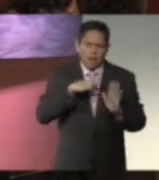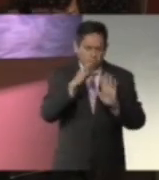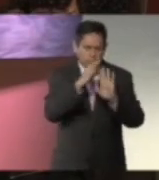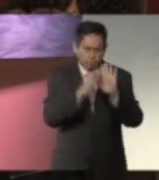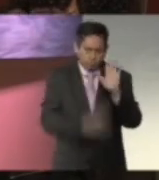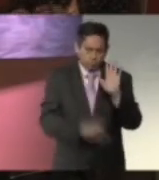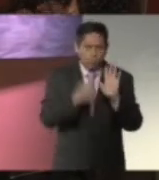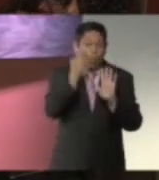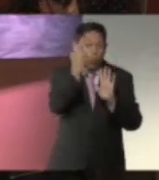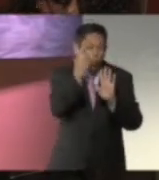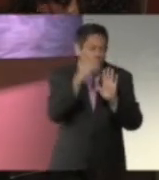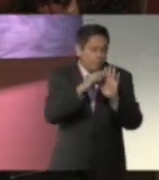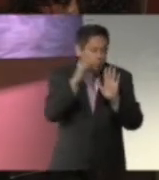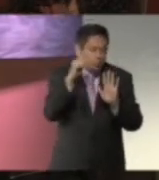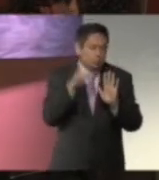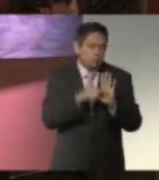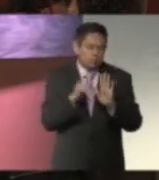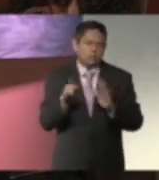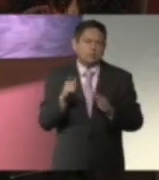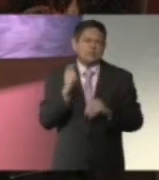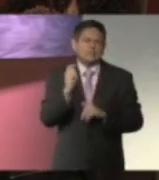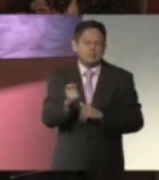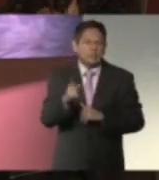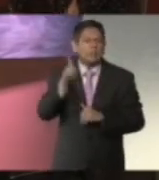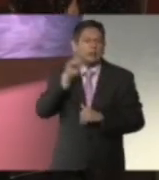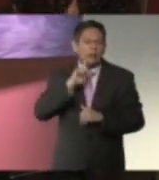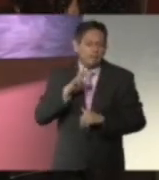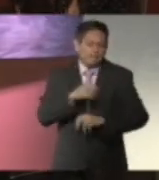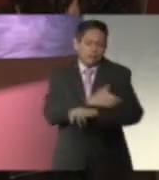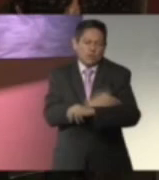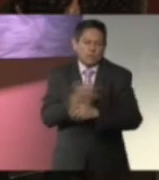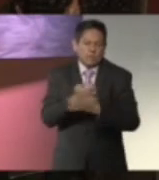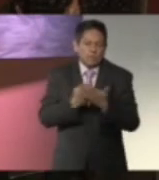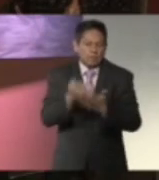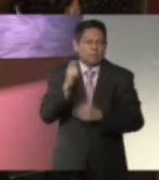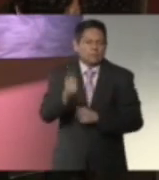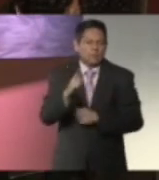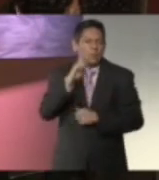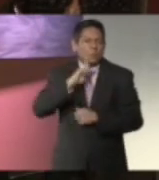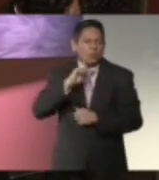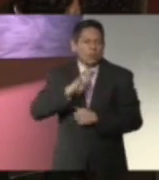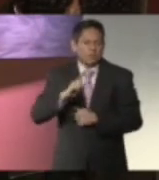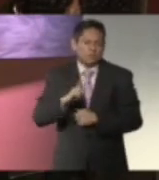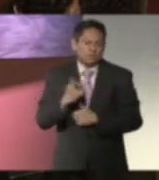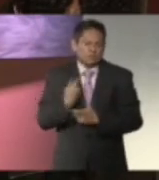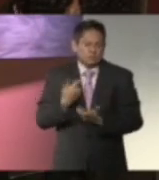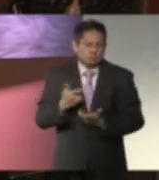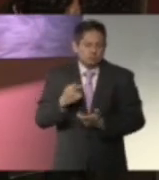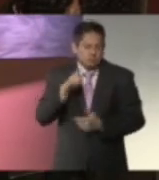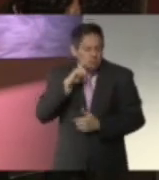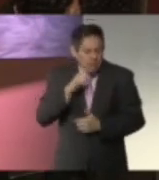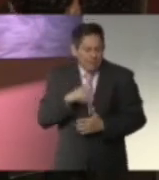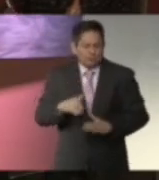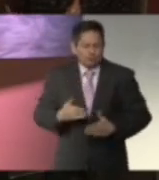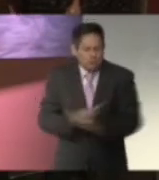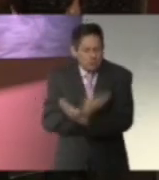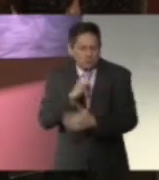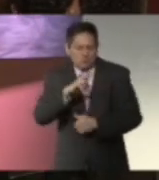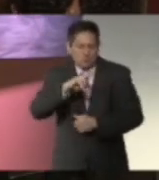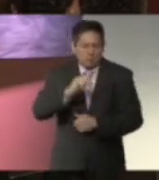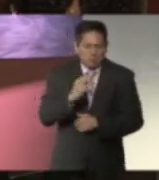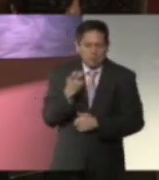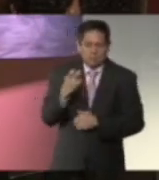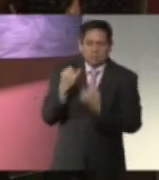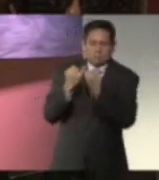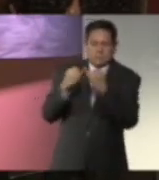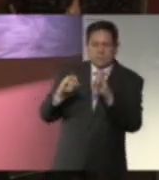empoderamiento económico es la autonomía reproductiva. Entonces, bueno, me gustaría saber su opinión sobre este, pues sobre este elemento